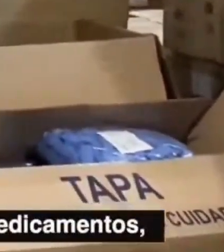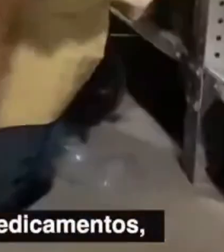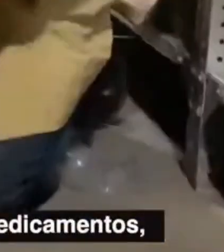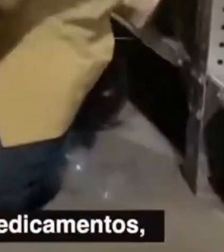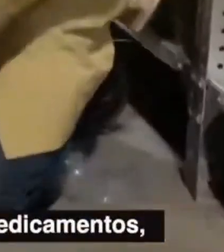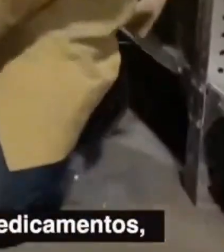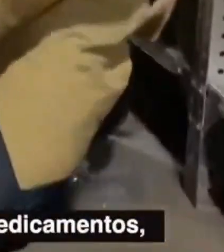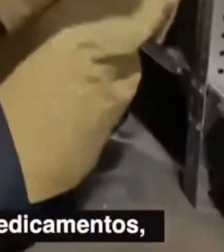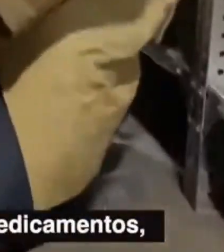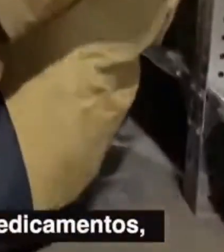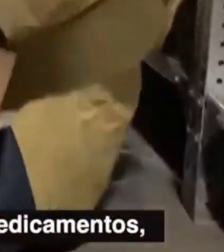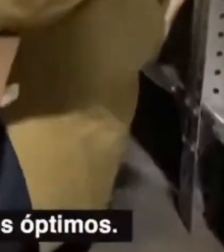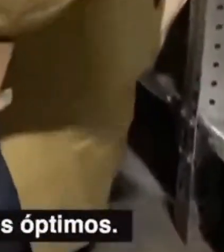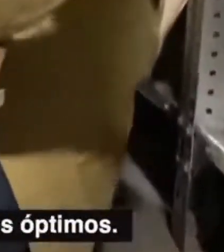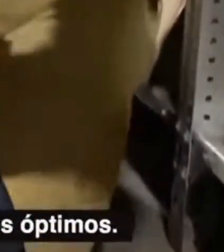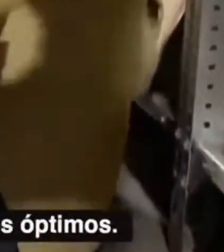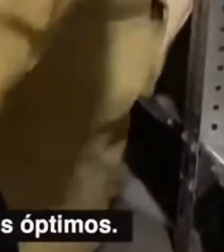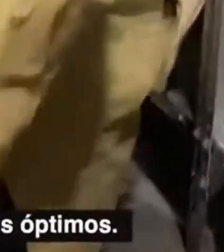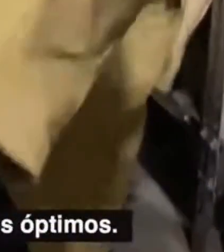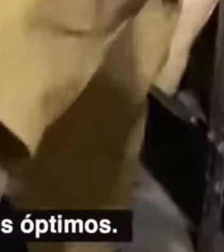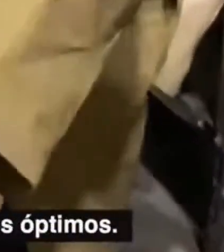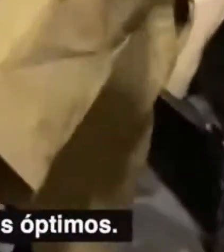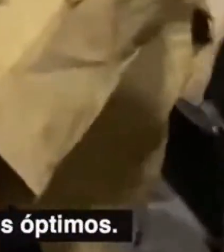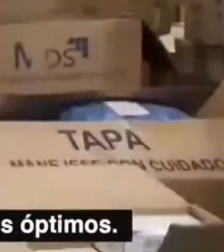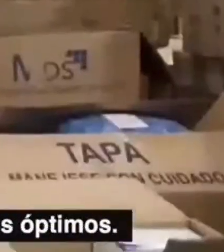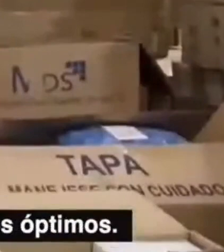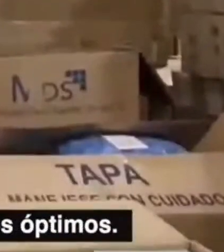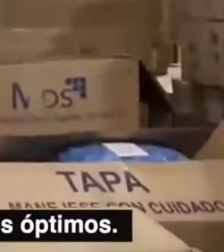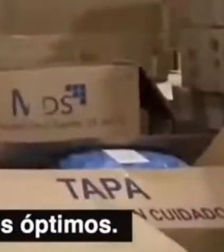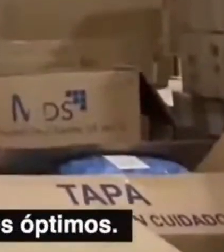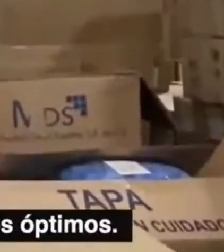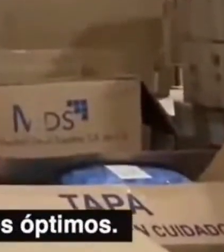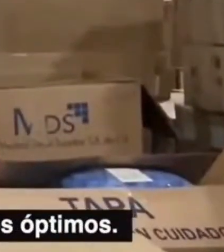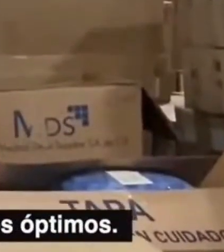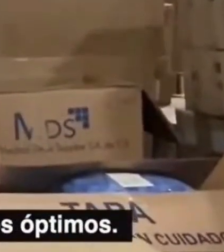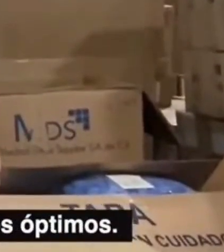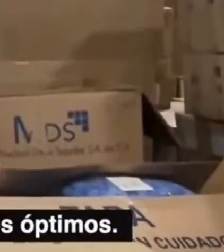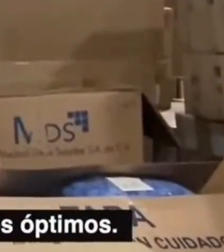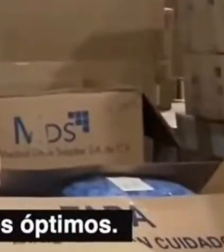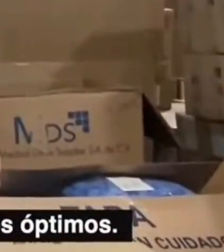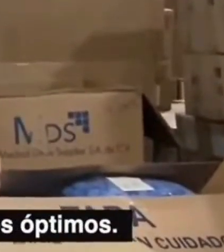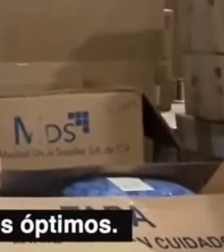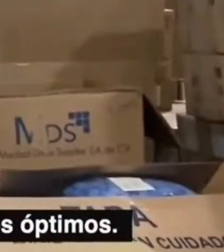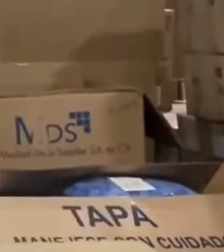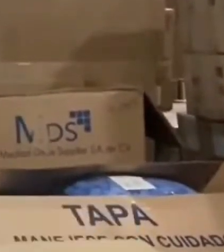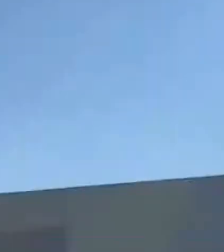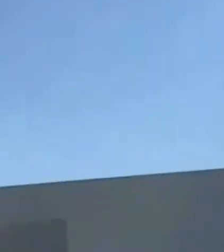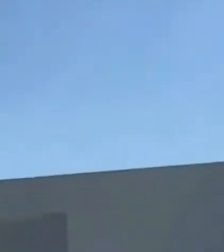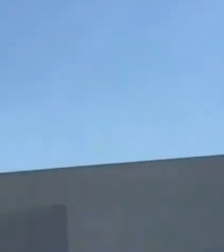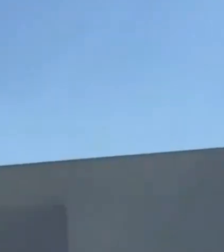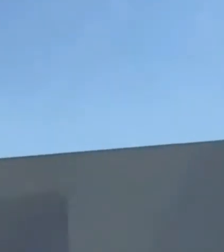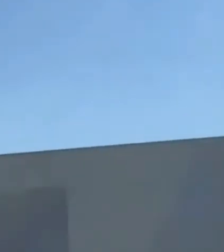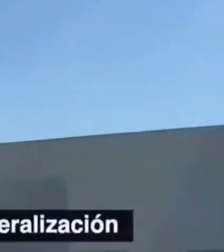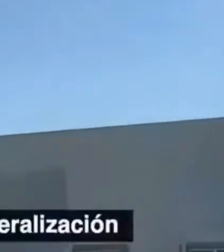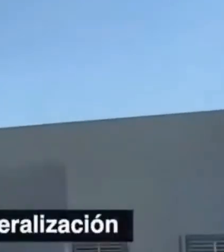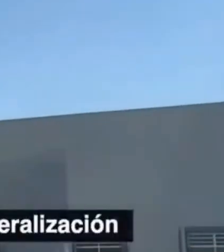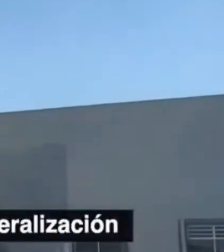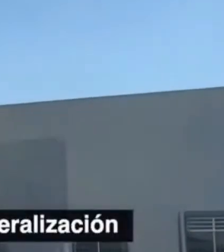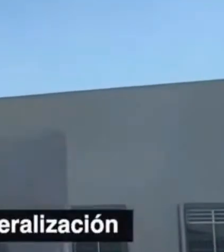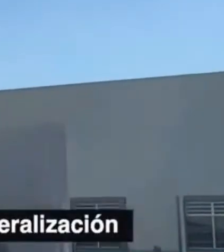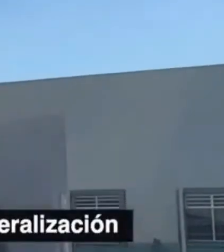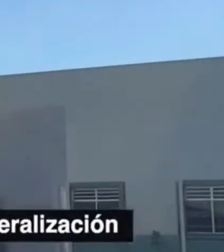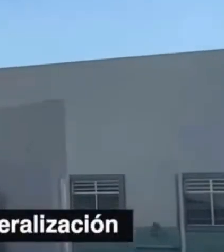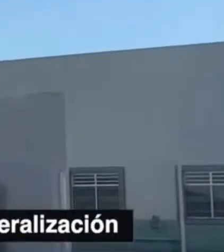la cadena de suministro de medicamentos, lo cual ha permitido mantener niveles de inventarios óptimos. En